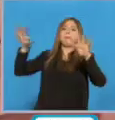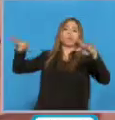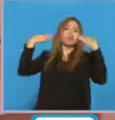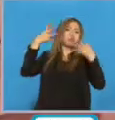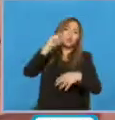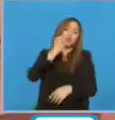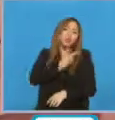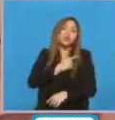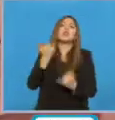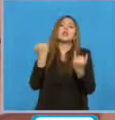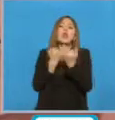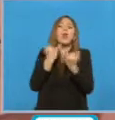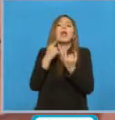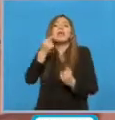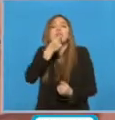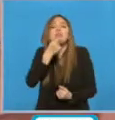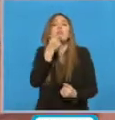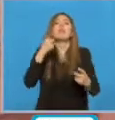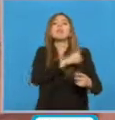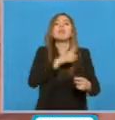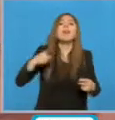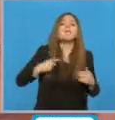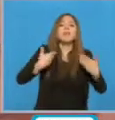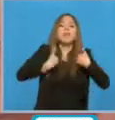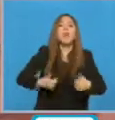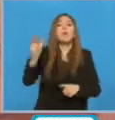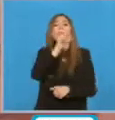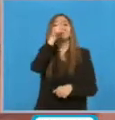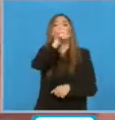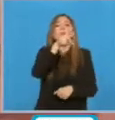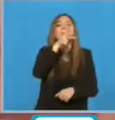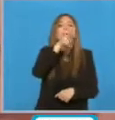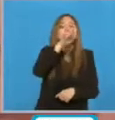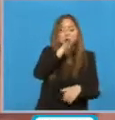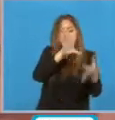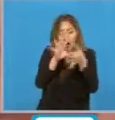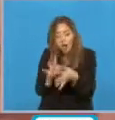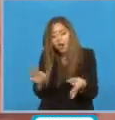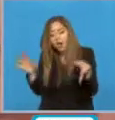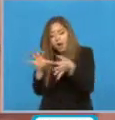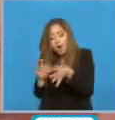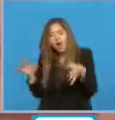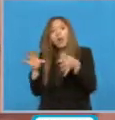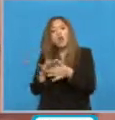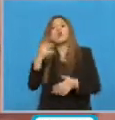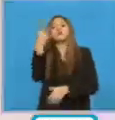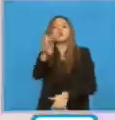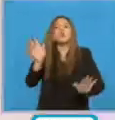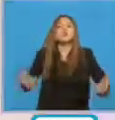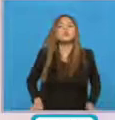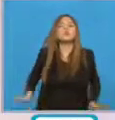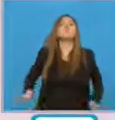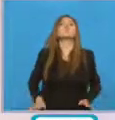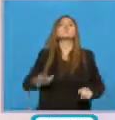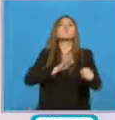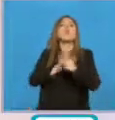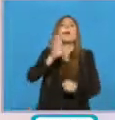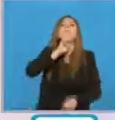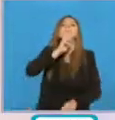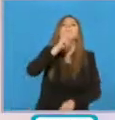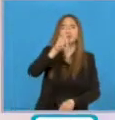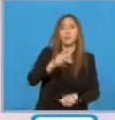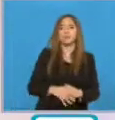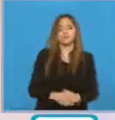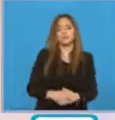que entienden Claro. platicando, simplemente nadie se ha acercado a explicarles Claro. qué conducta esperas de ellos. Entonces,